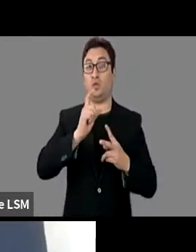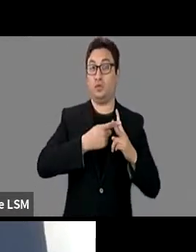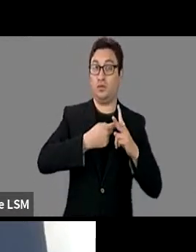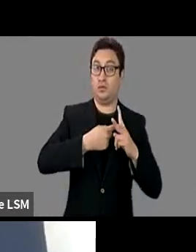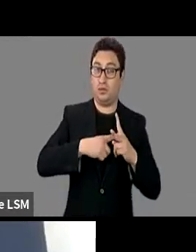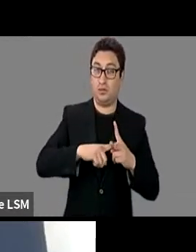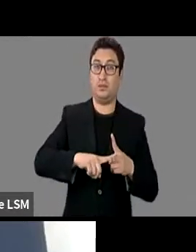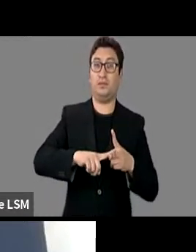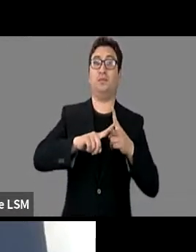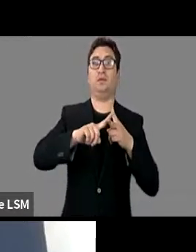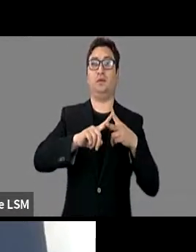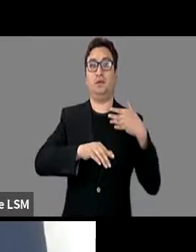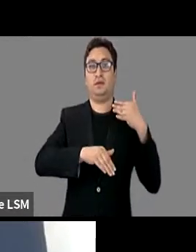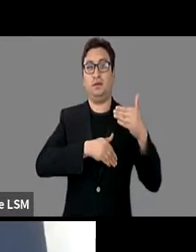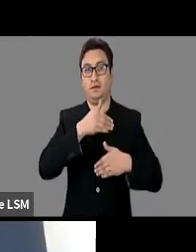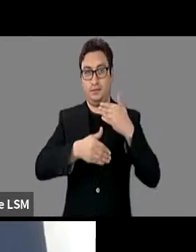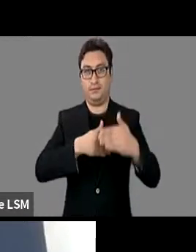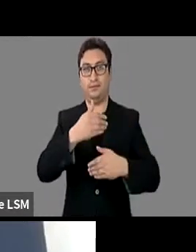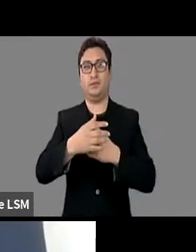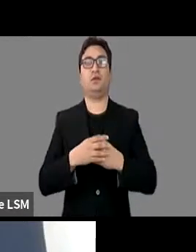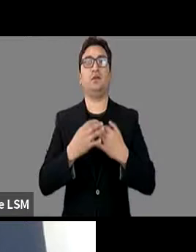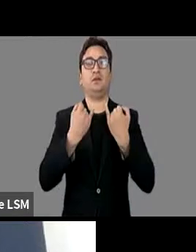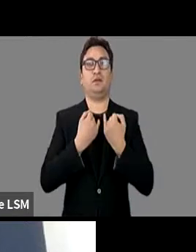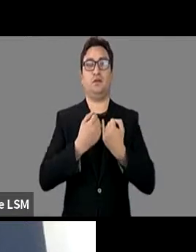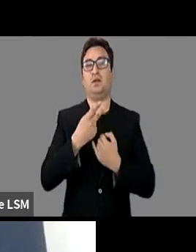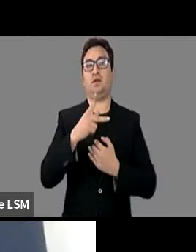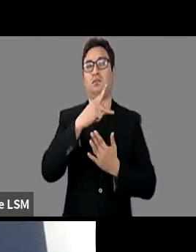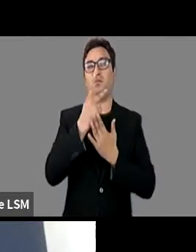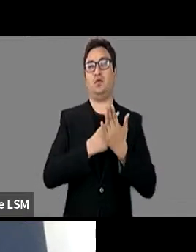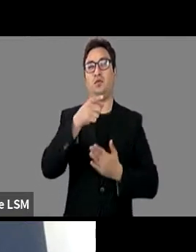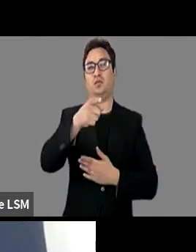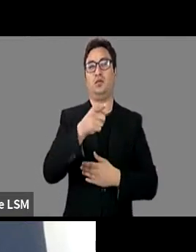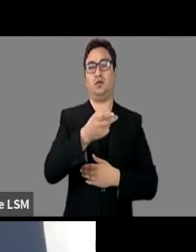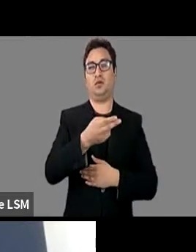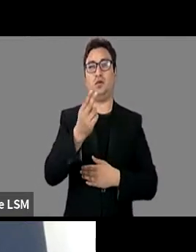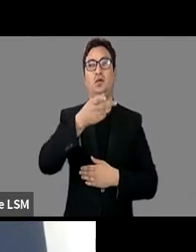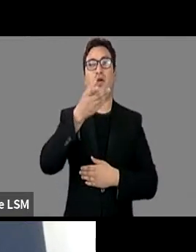del programa piloto, bueno, nos habla del facilitador de justicia,